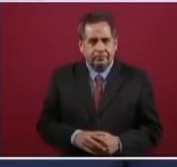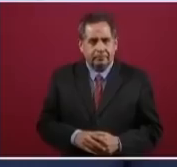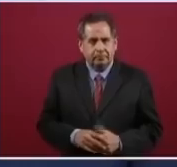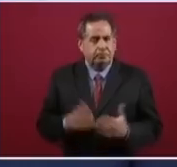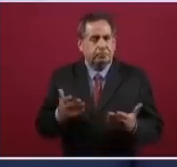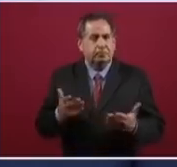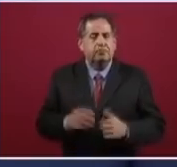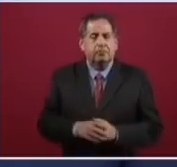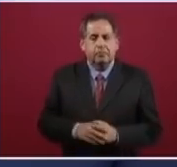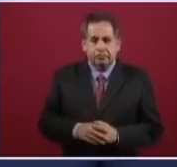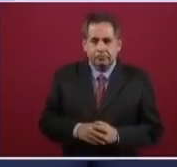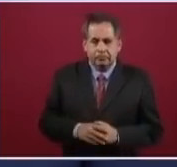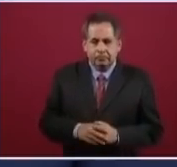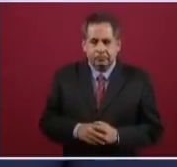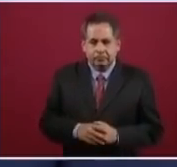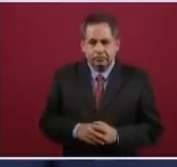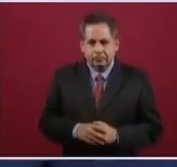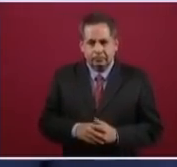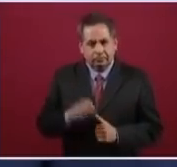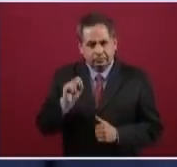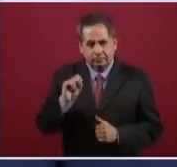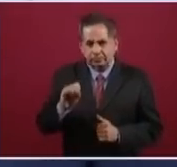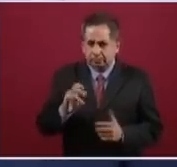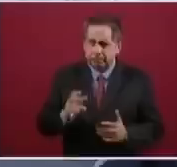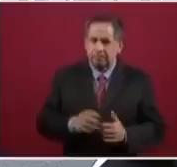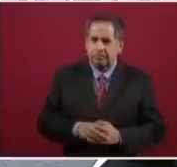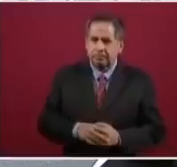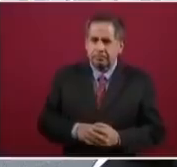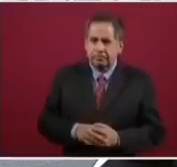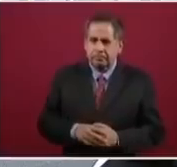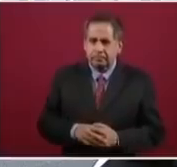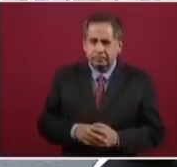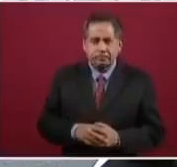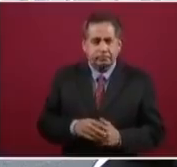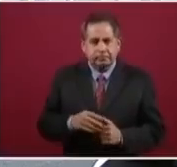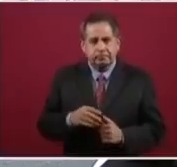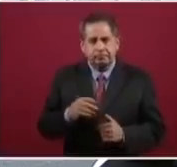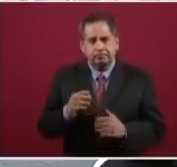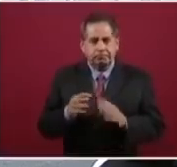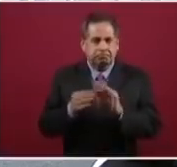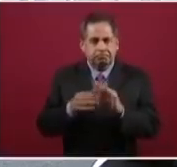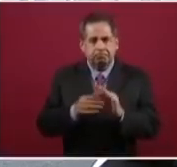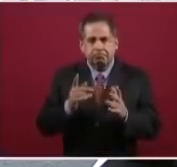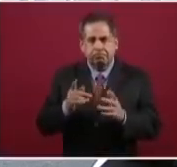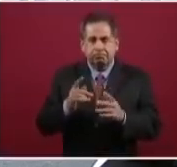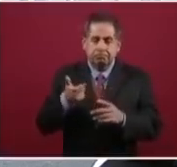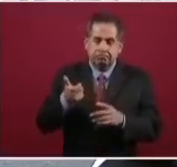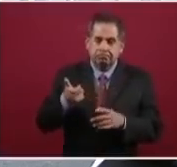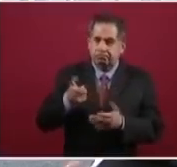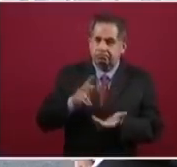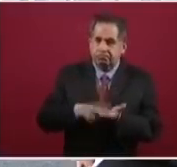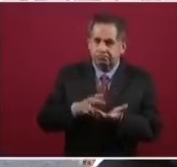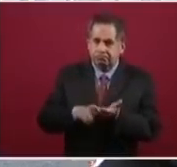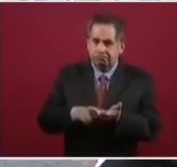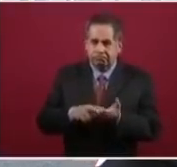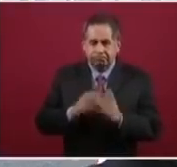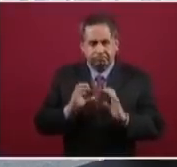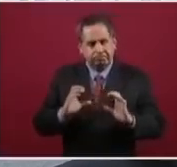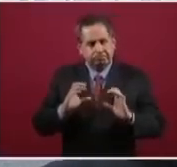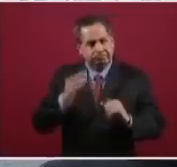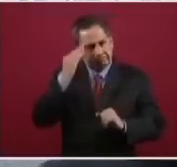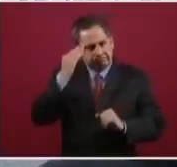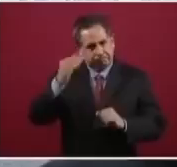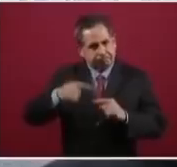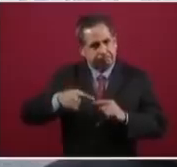entonces sí qué va a costar un poco de tiempo